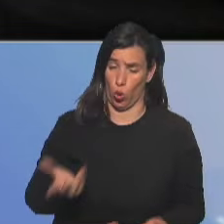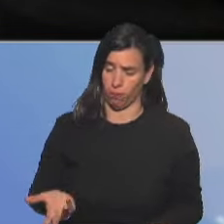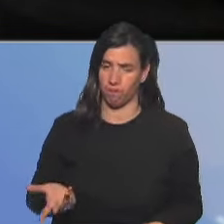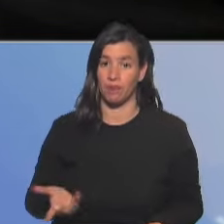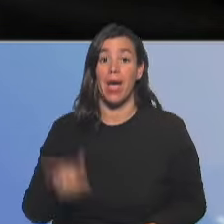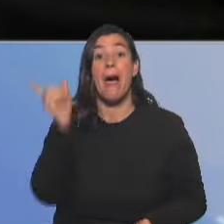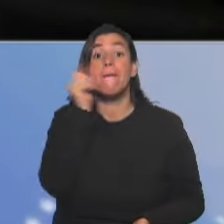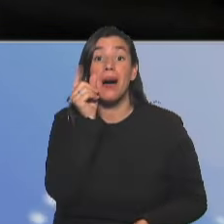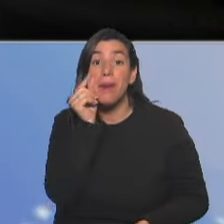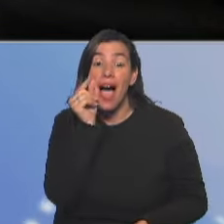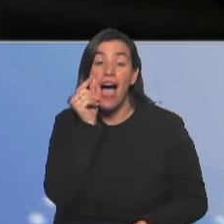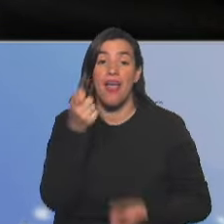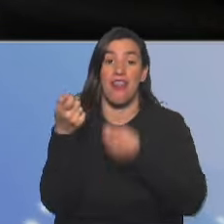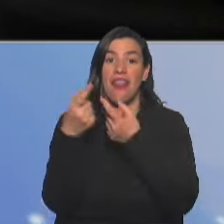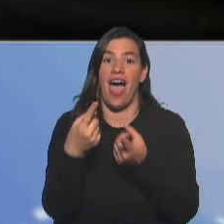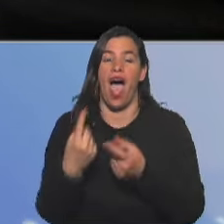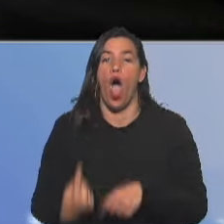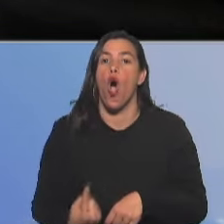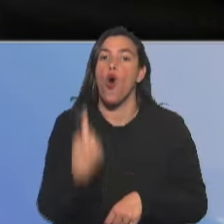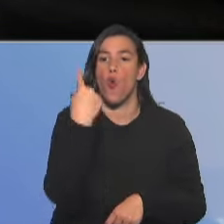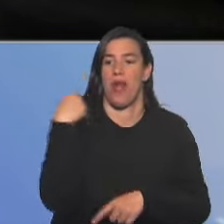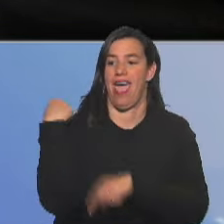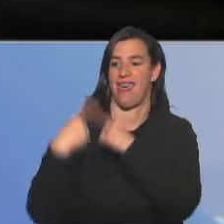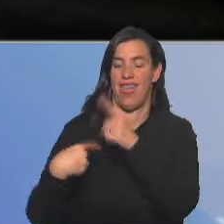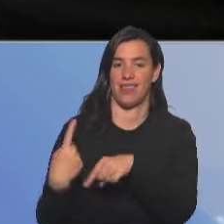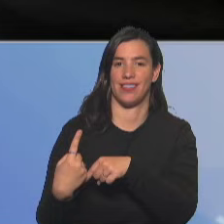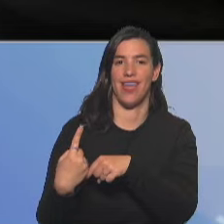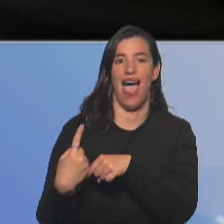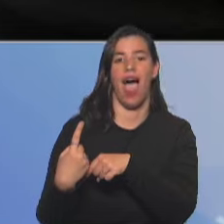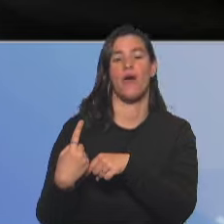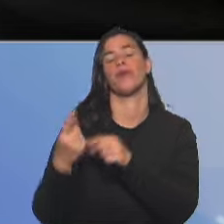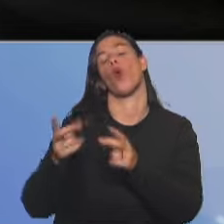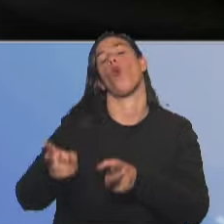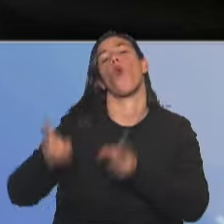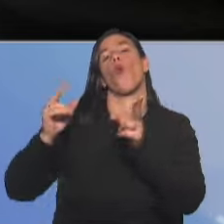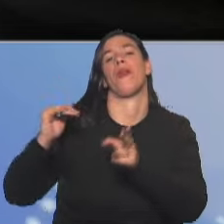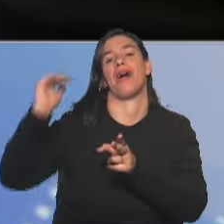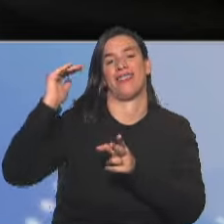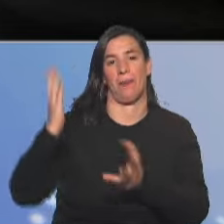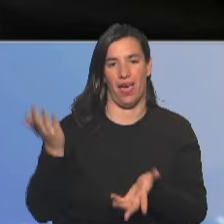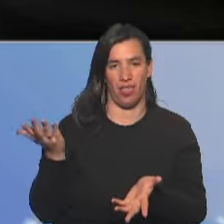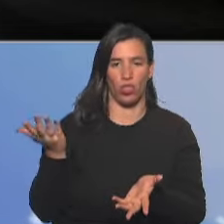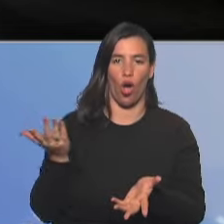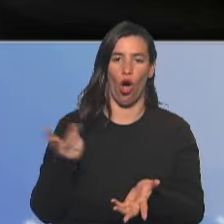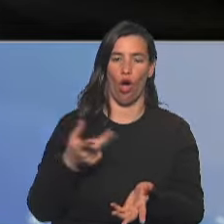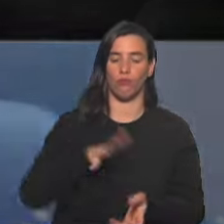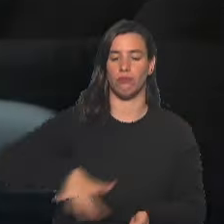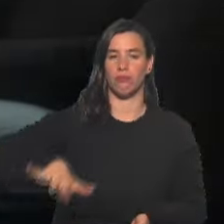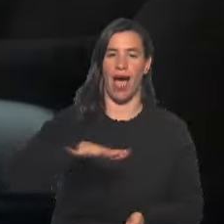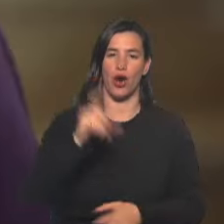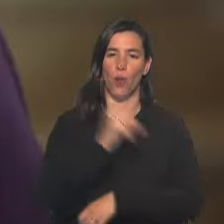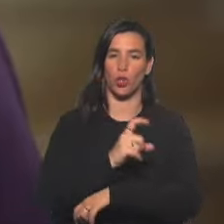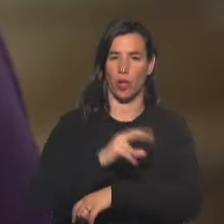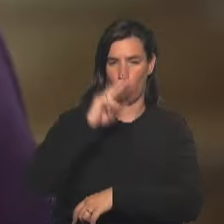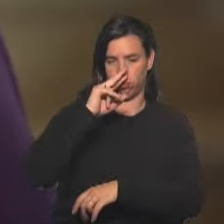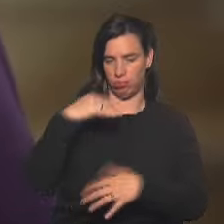deja una única herencia, que es un departamento justamente en un lujoso barrio de Puerto Madero.